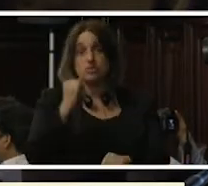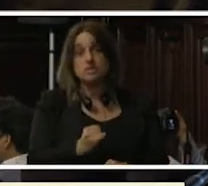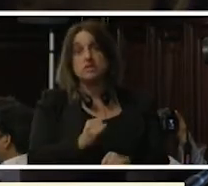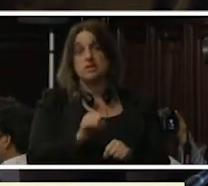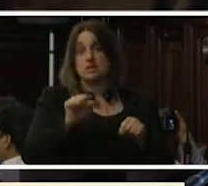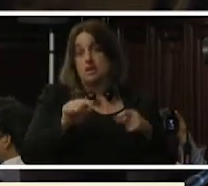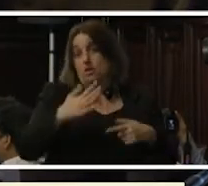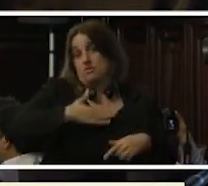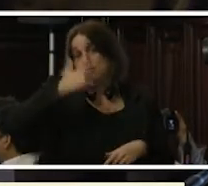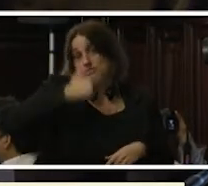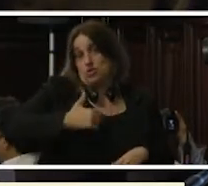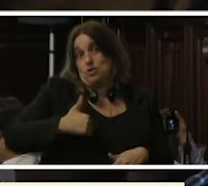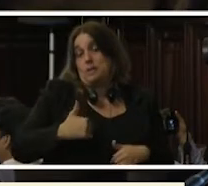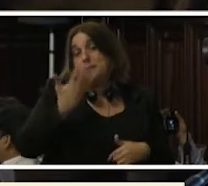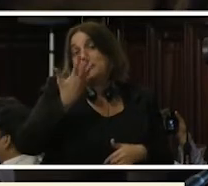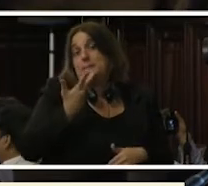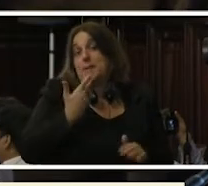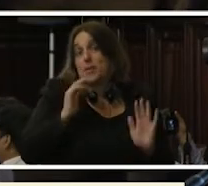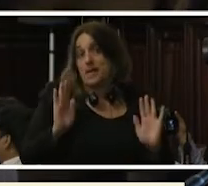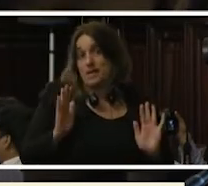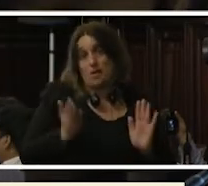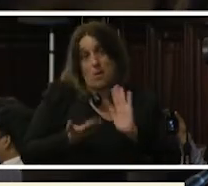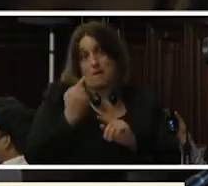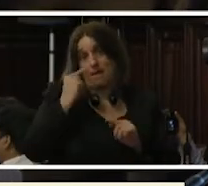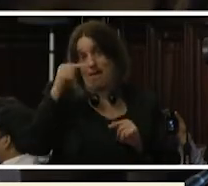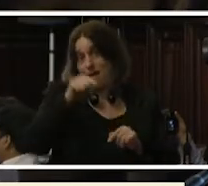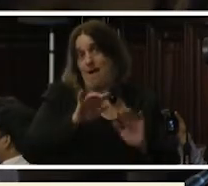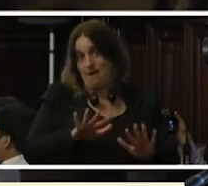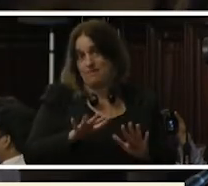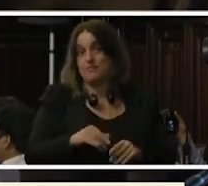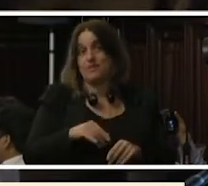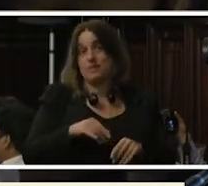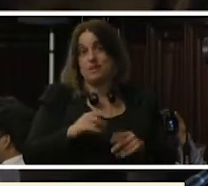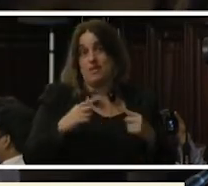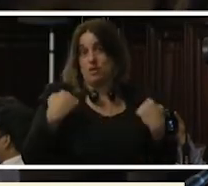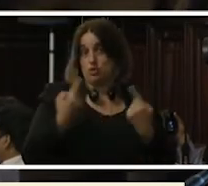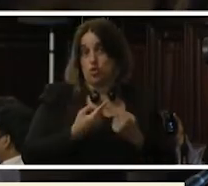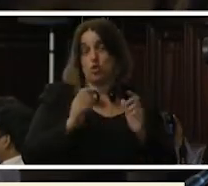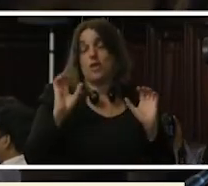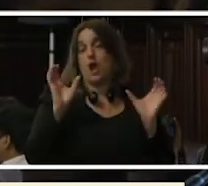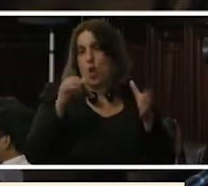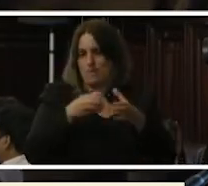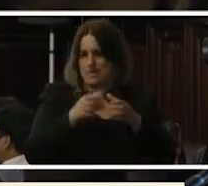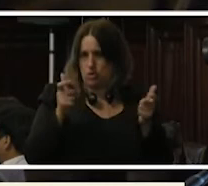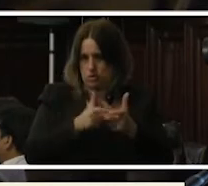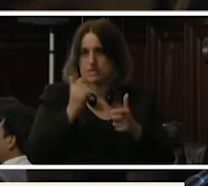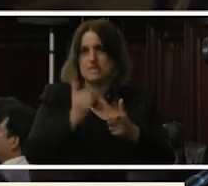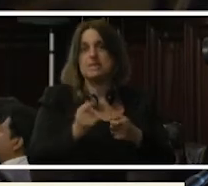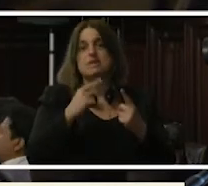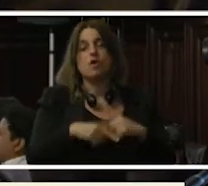yo quisiera enfatizar de parte nuestra, de la comisión,